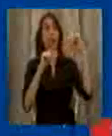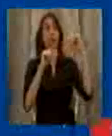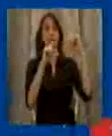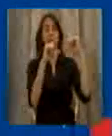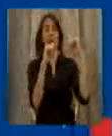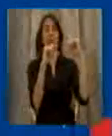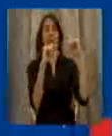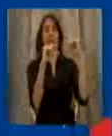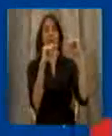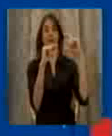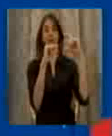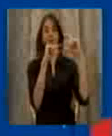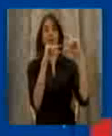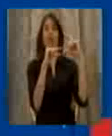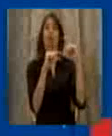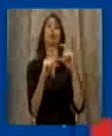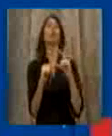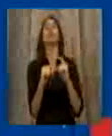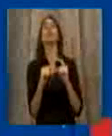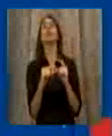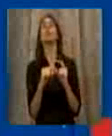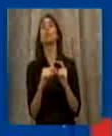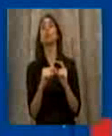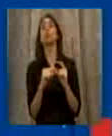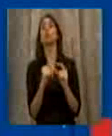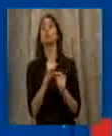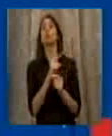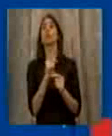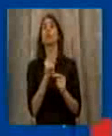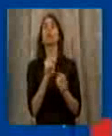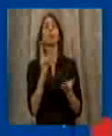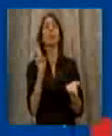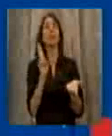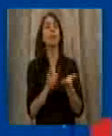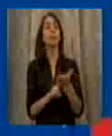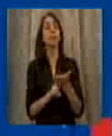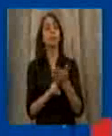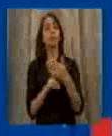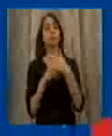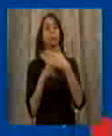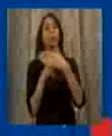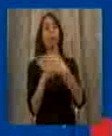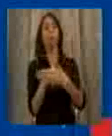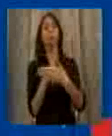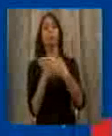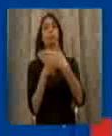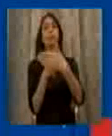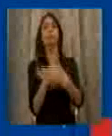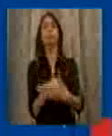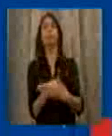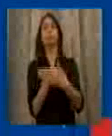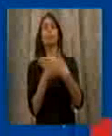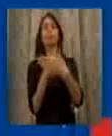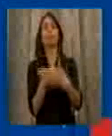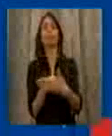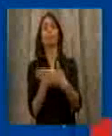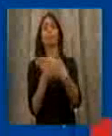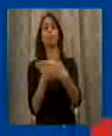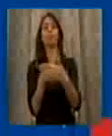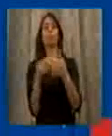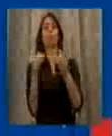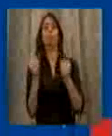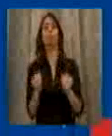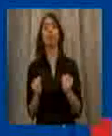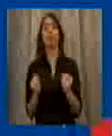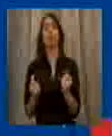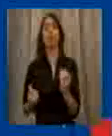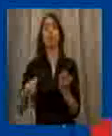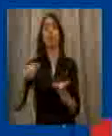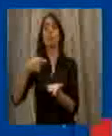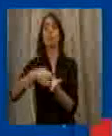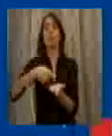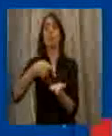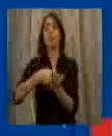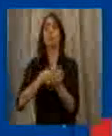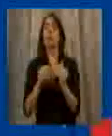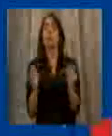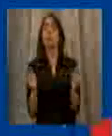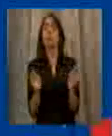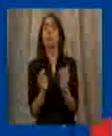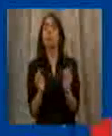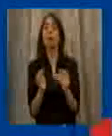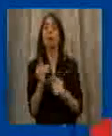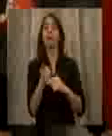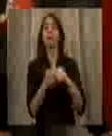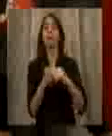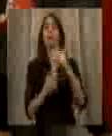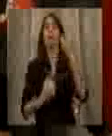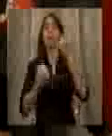un impuesto importante que entraba las posibilidades de financiamiento de las pequeñas y